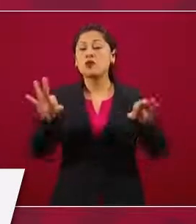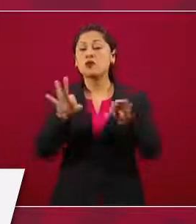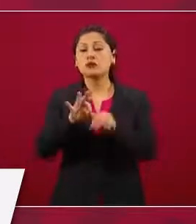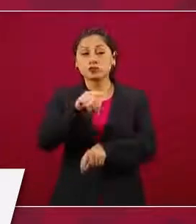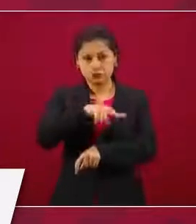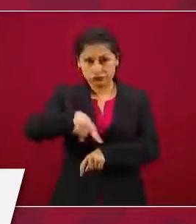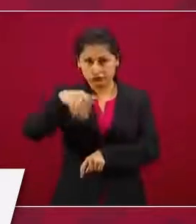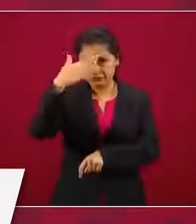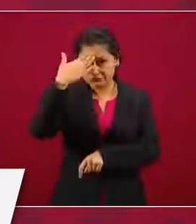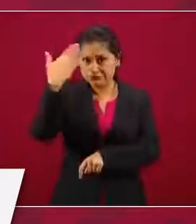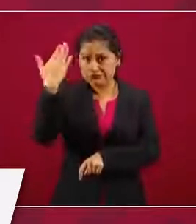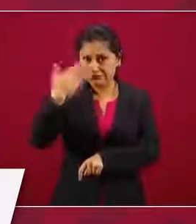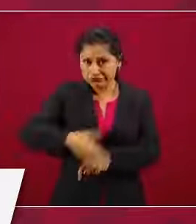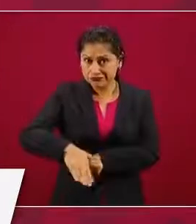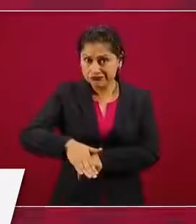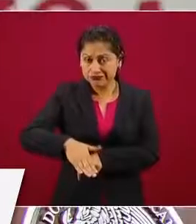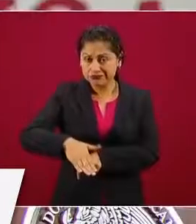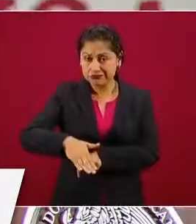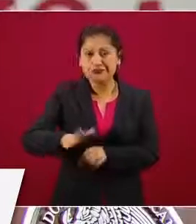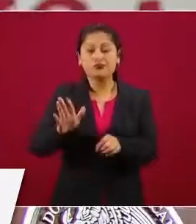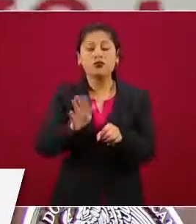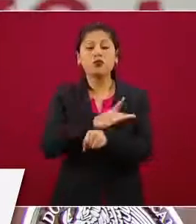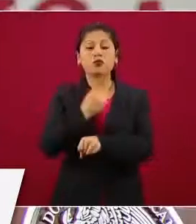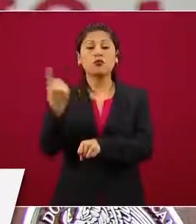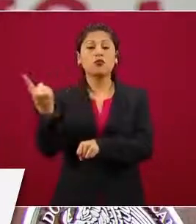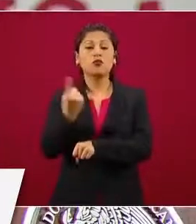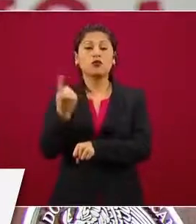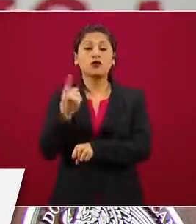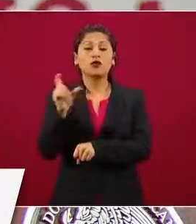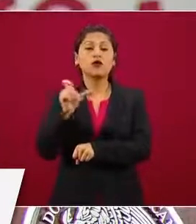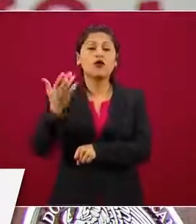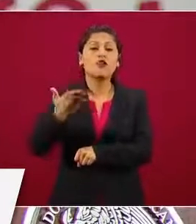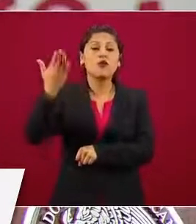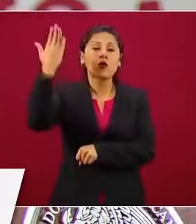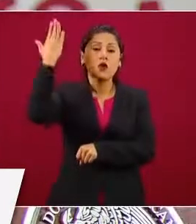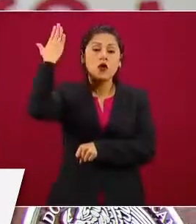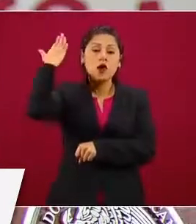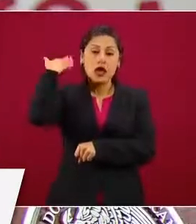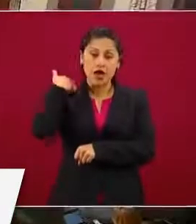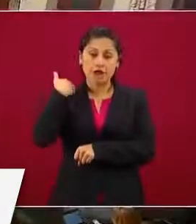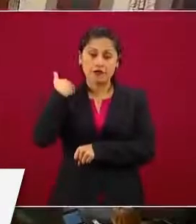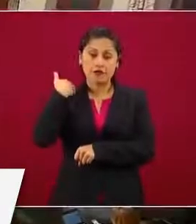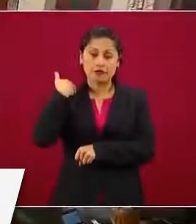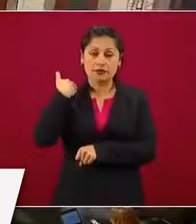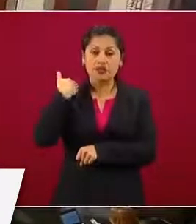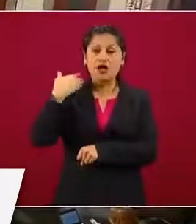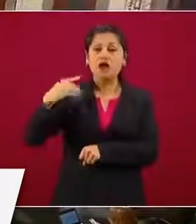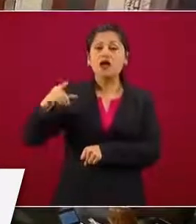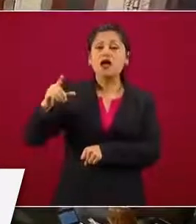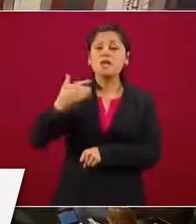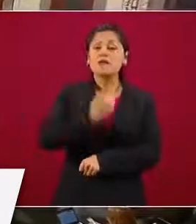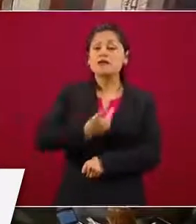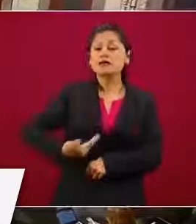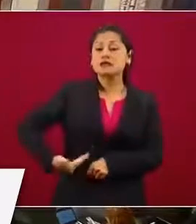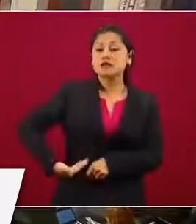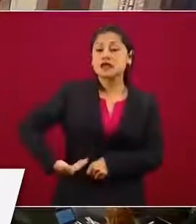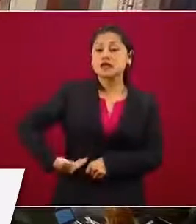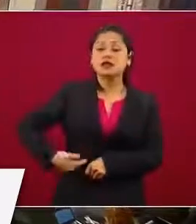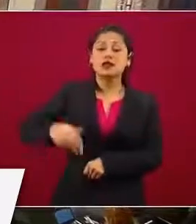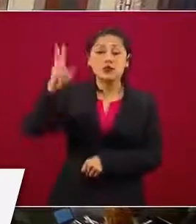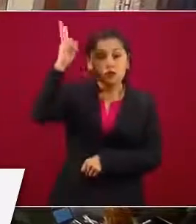los ferrocarriles que se iniciaron en el gobierno de Porfirio Díaz